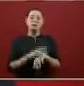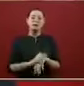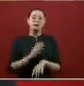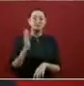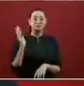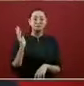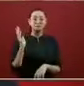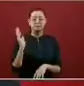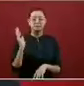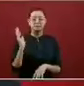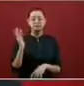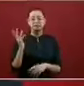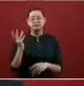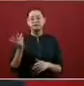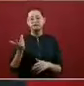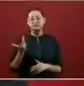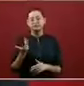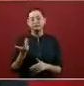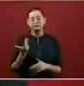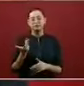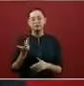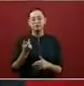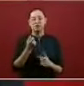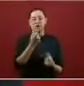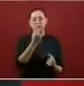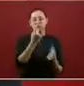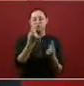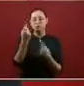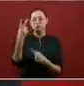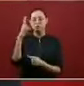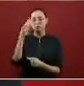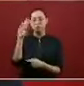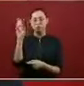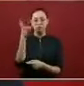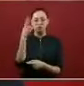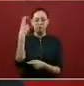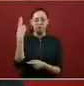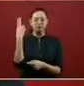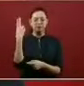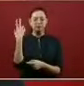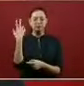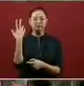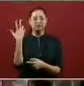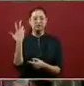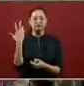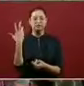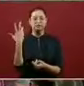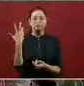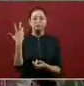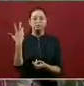Hay universidades con